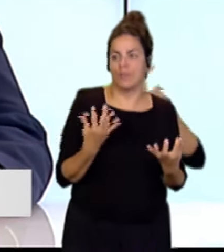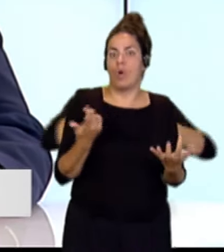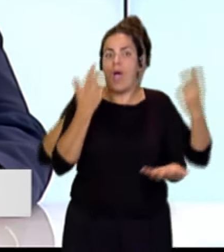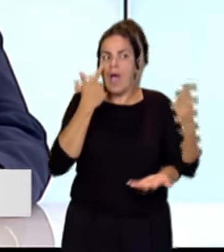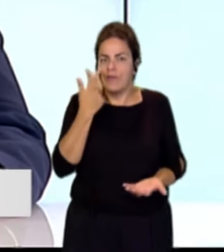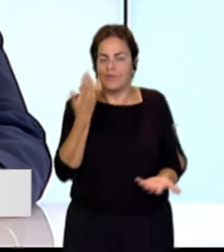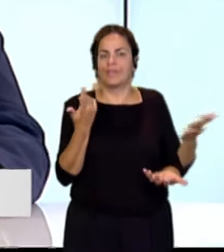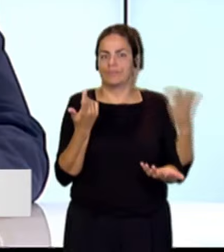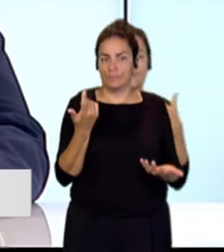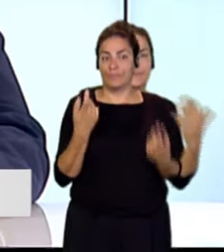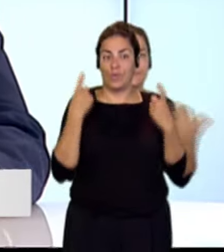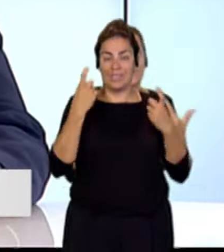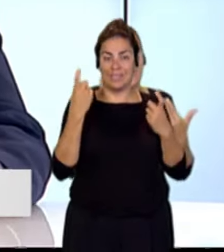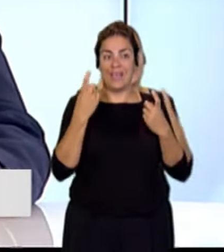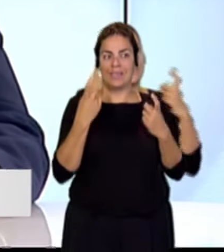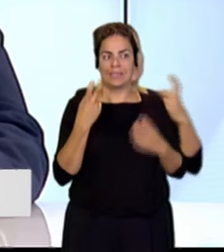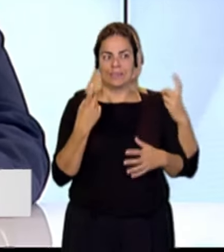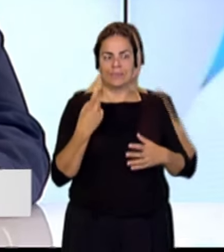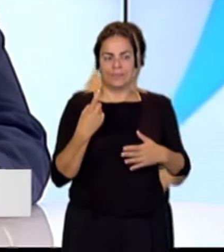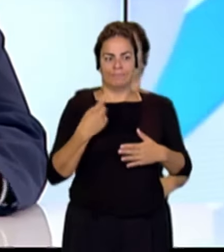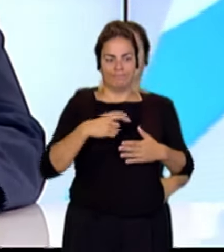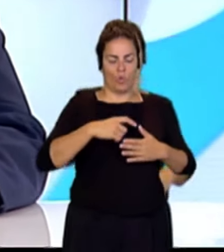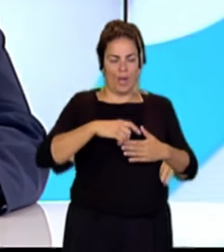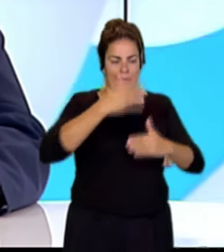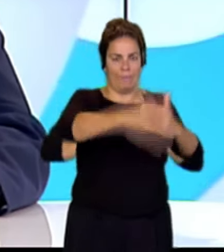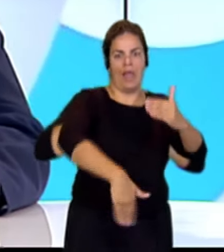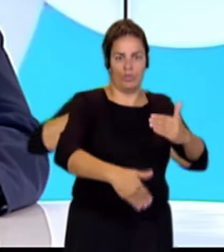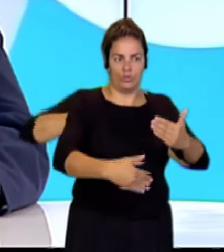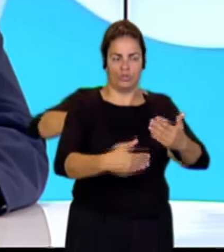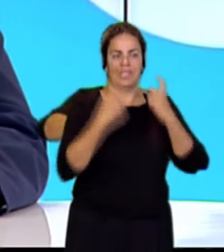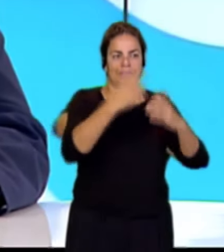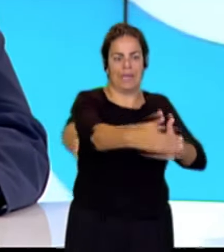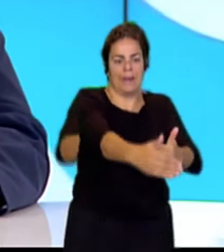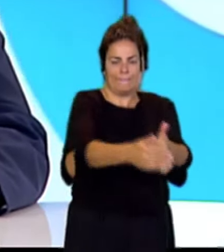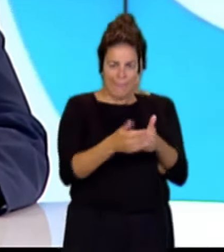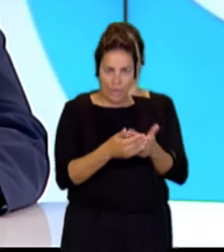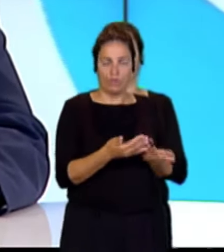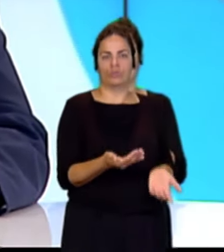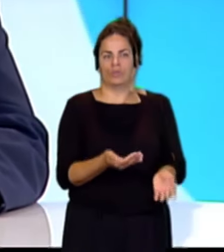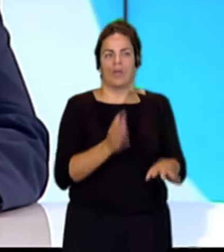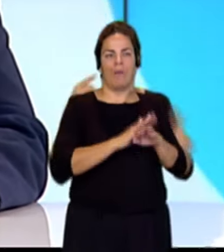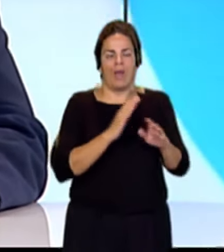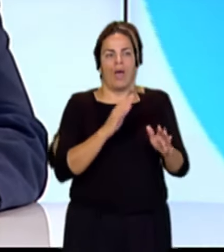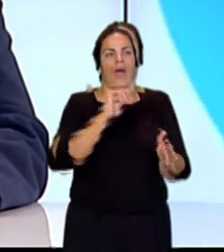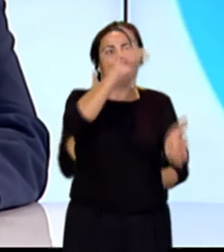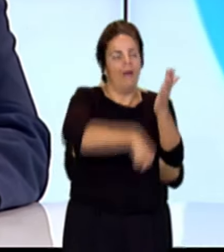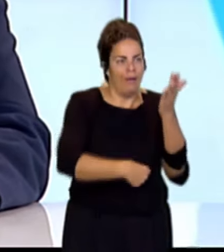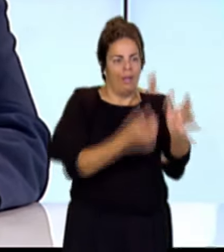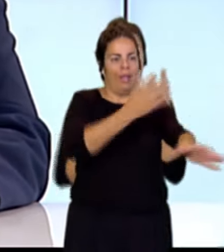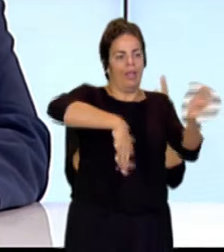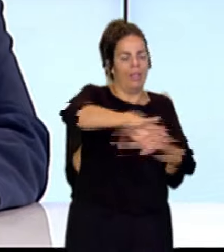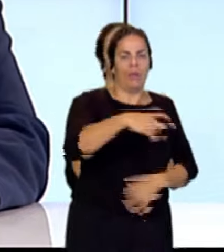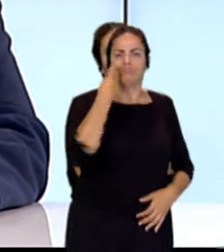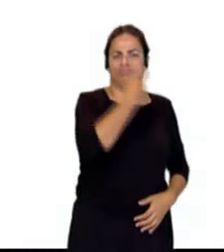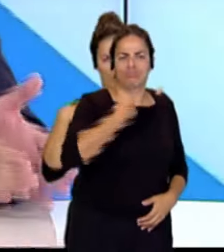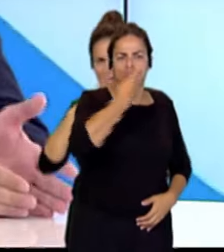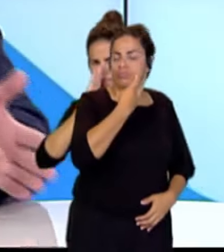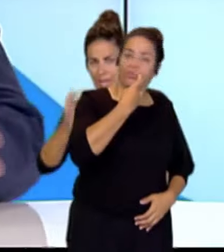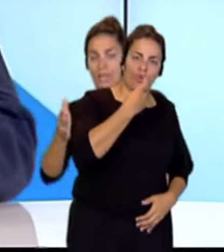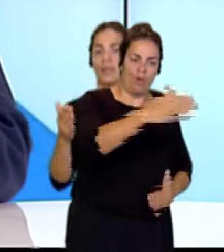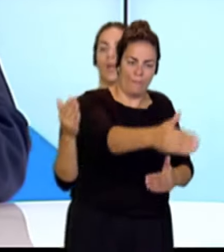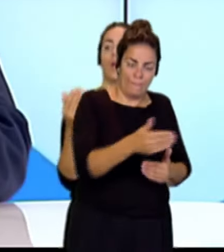podemos rebajar los tiempos rebajar los plazos para no tardar tanto tiempo en contratar no pasa esto con el personal docente